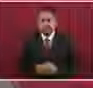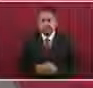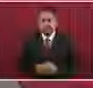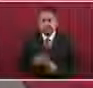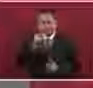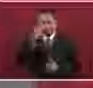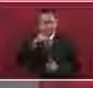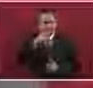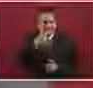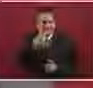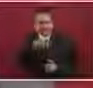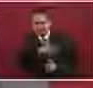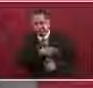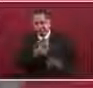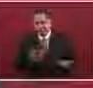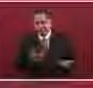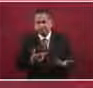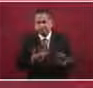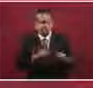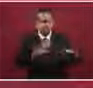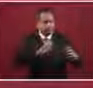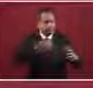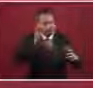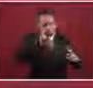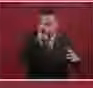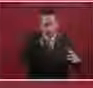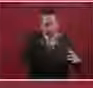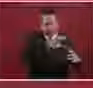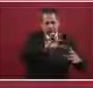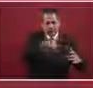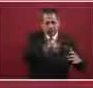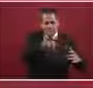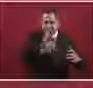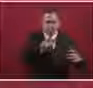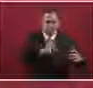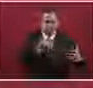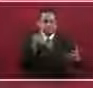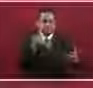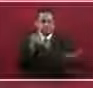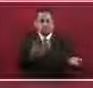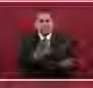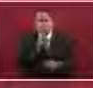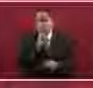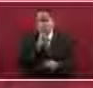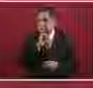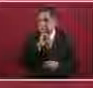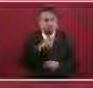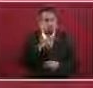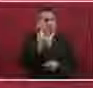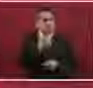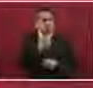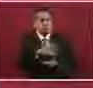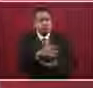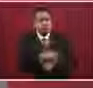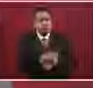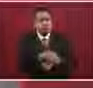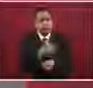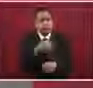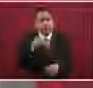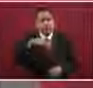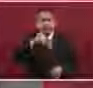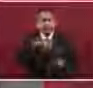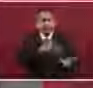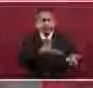para qué existía el Consejo de la Judicatura. Estaba ahí de florero, de adorno.